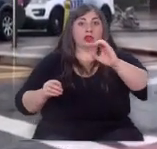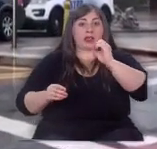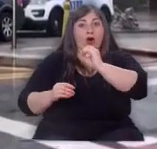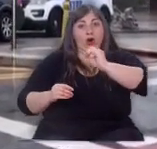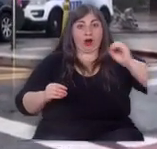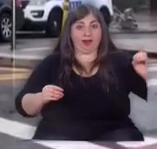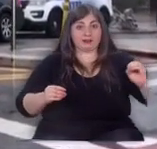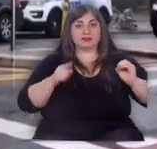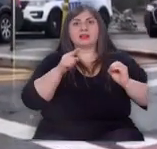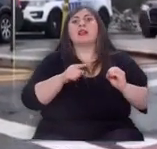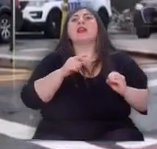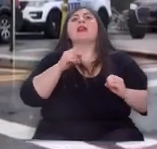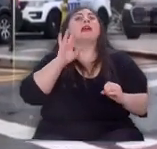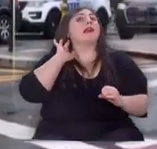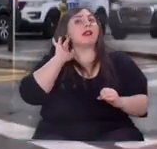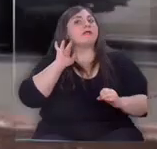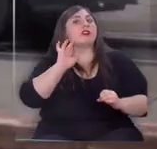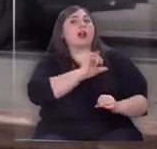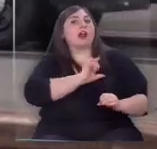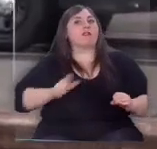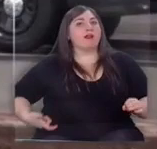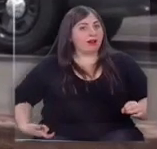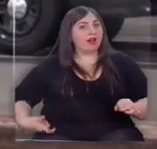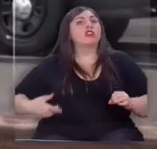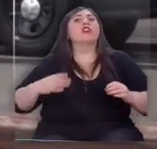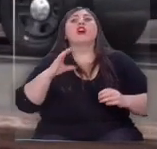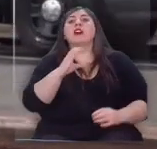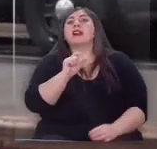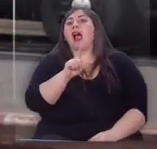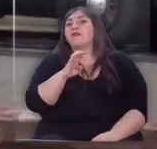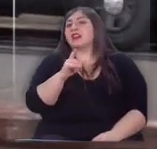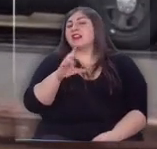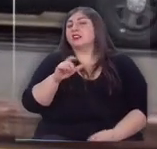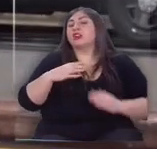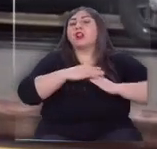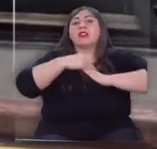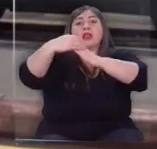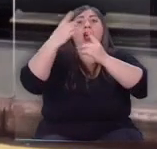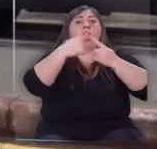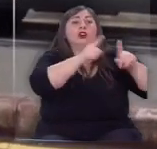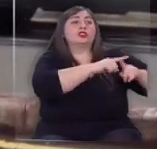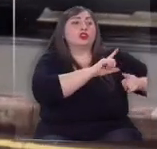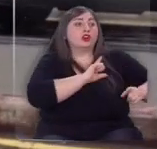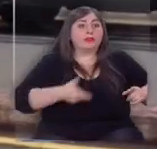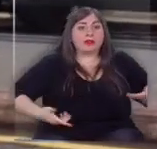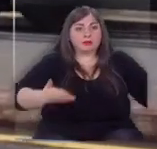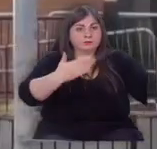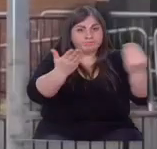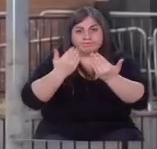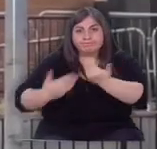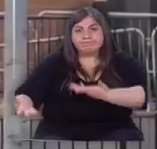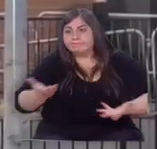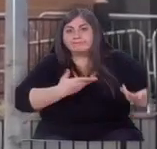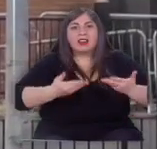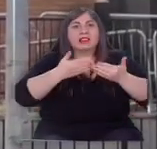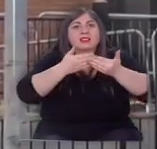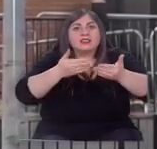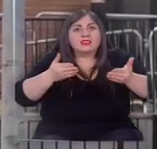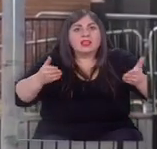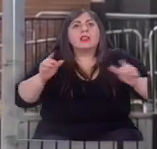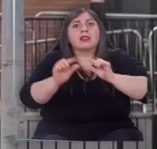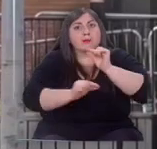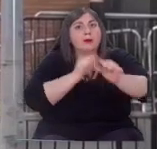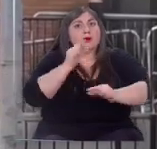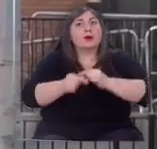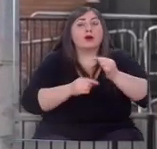el gobernador de California, Gavin Newsom, está liderando justamente a otros gobernadores para ir también reabriendo de a poco,